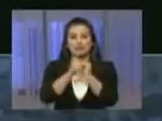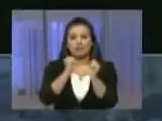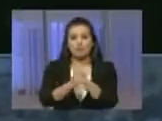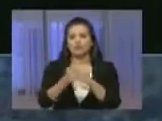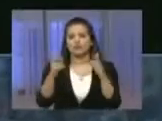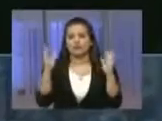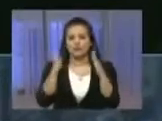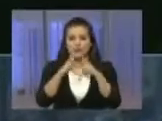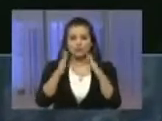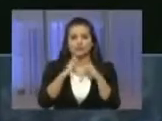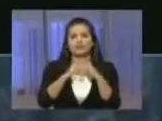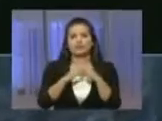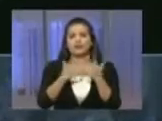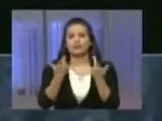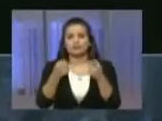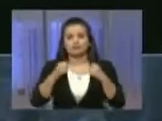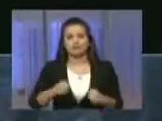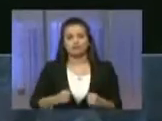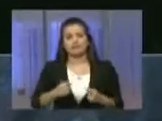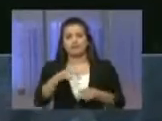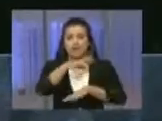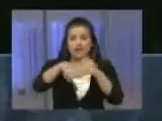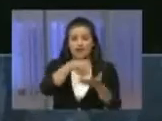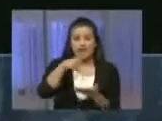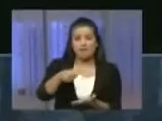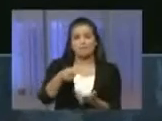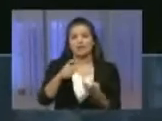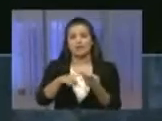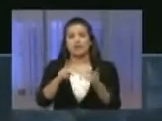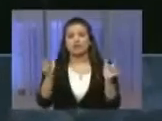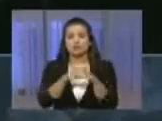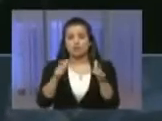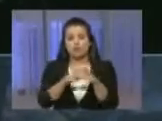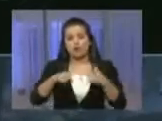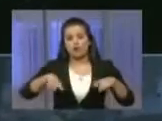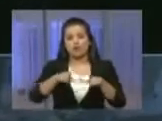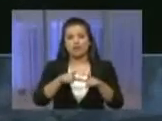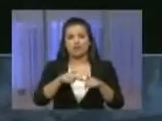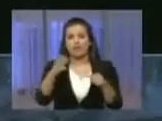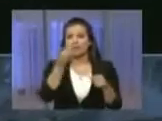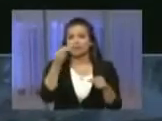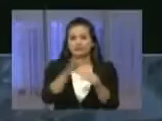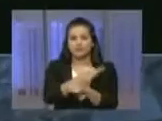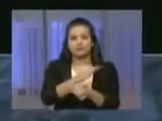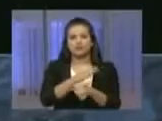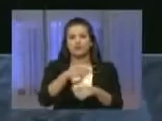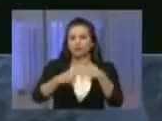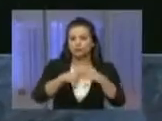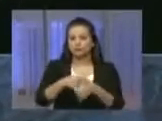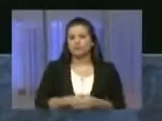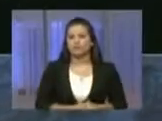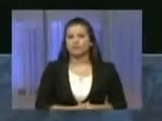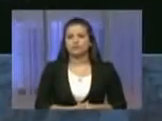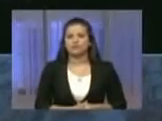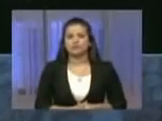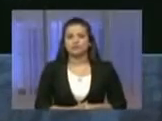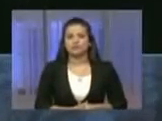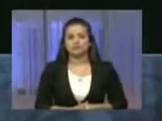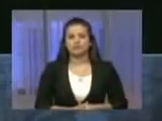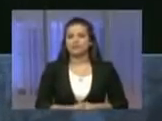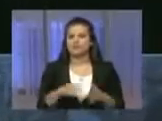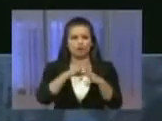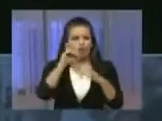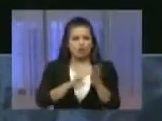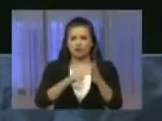seguridad los Club los comités locales de abastecimiento y producción lo tiene todo pues el